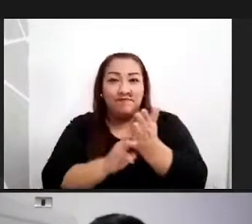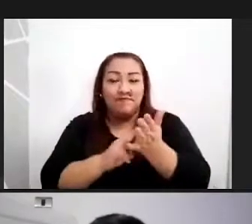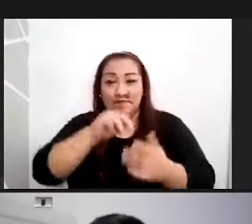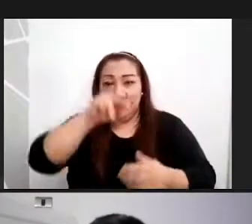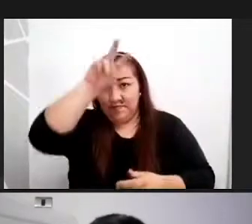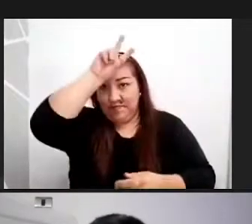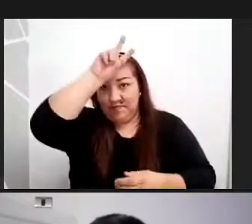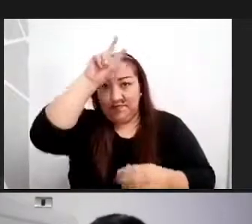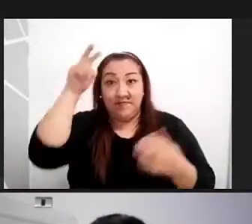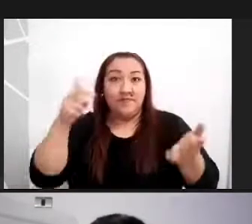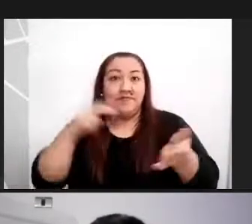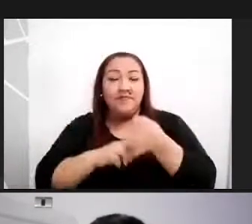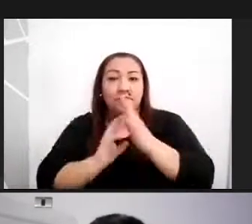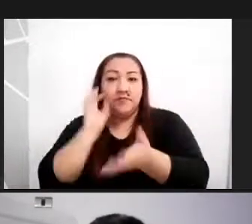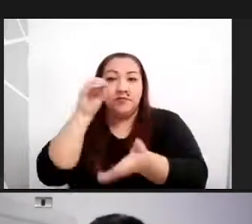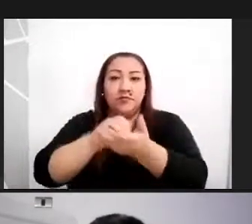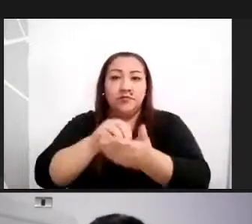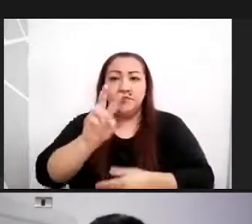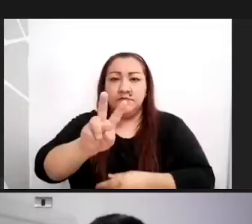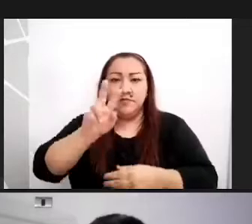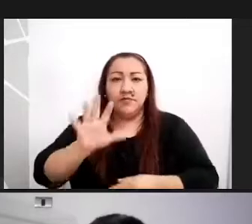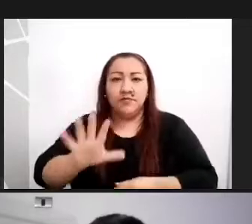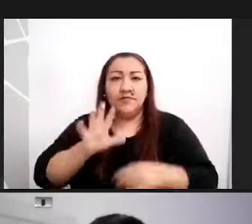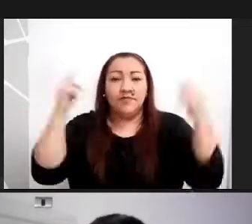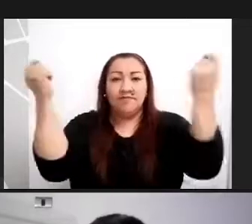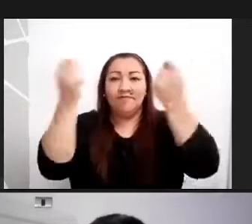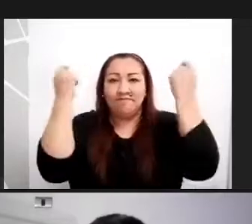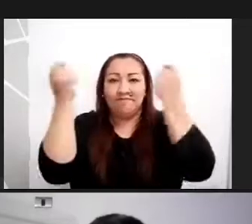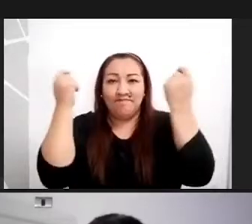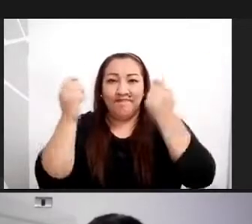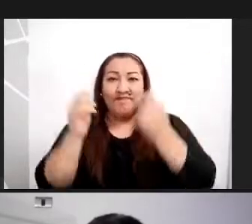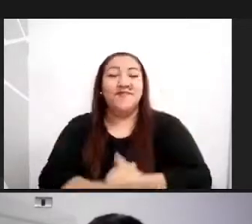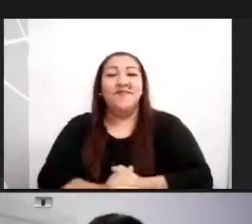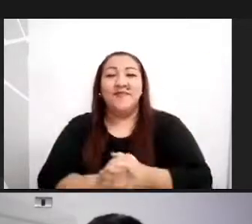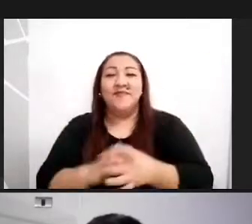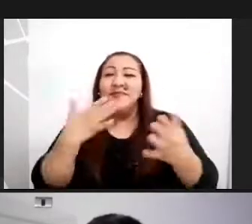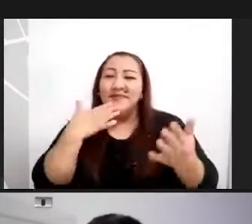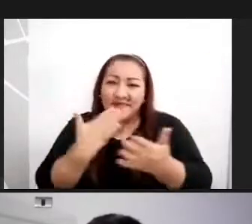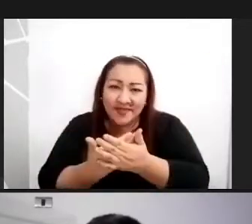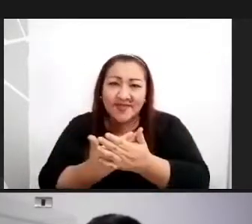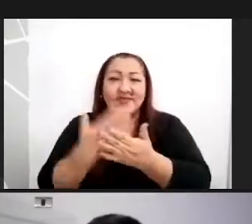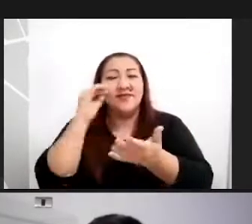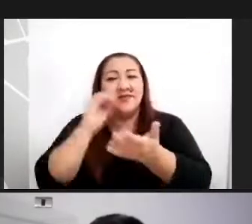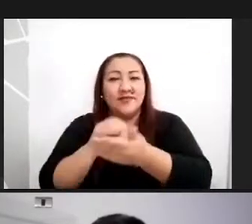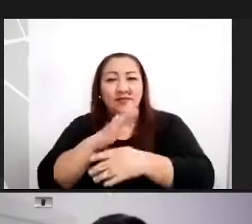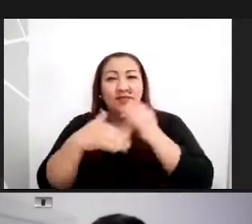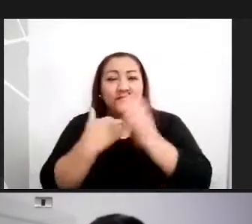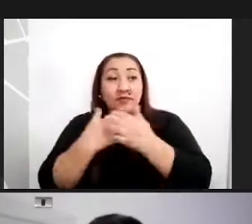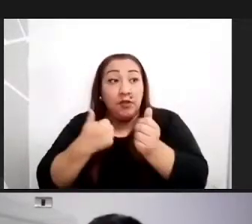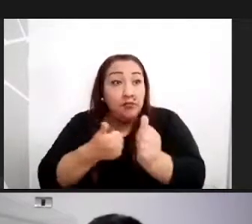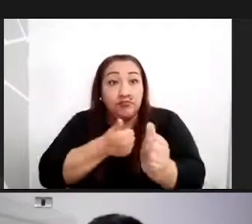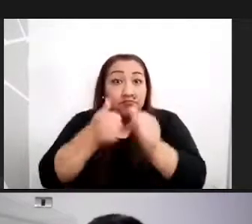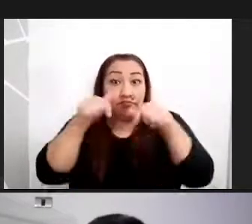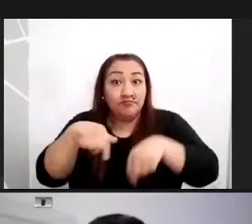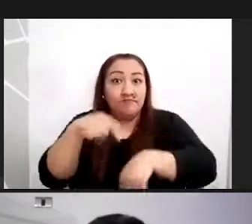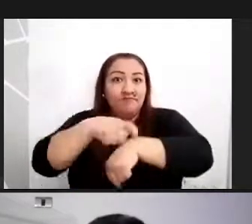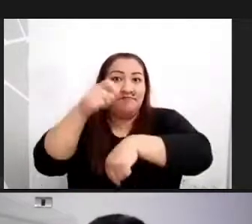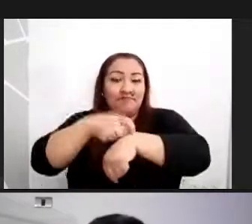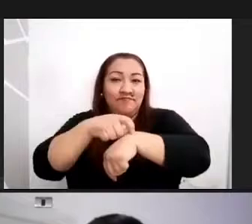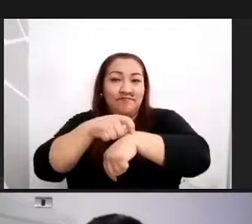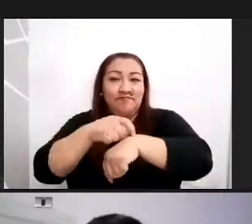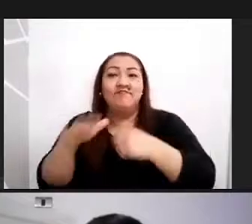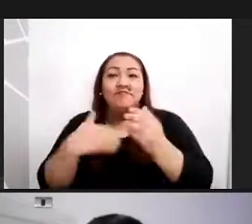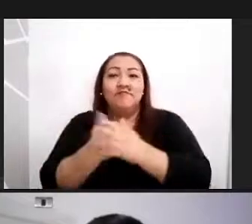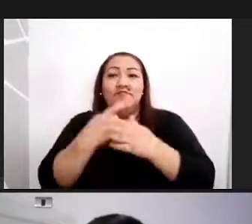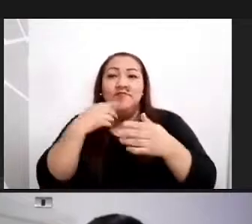con ocasión de su 25 aniversario. Muchas gracias también a todos los que nos siguen en este momento a través de